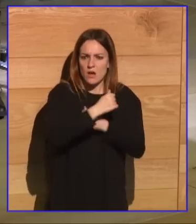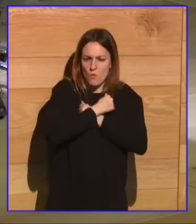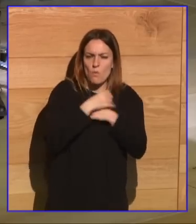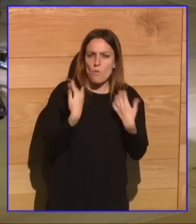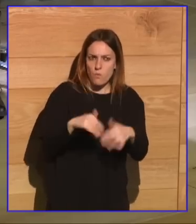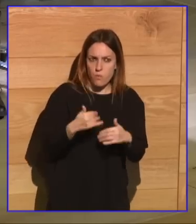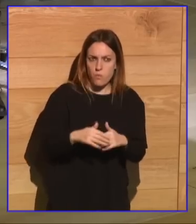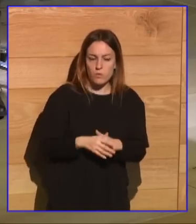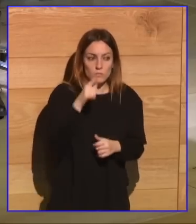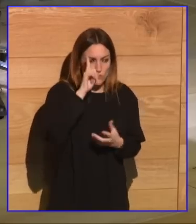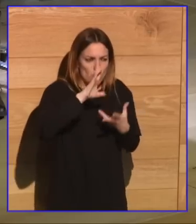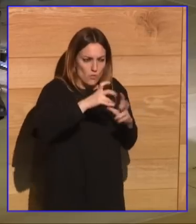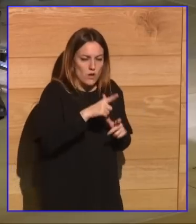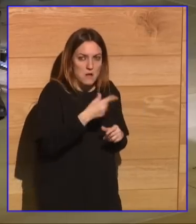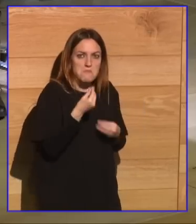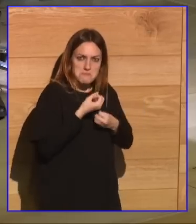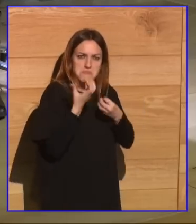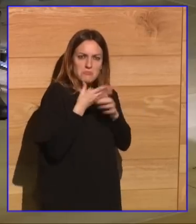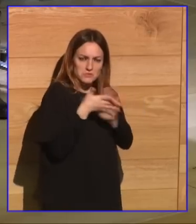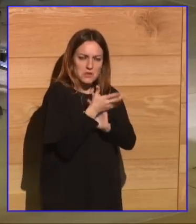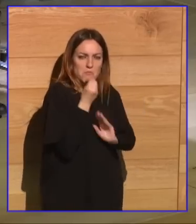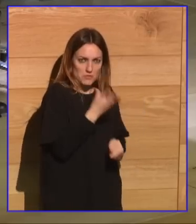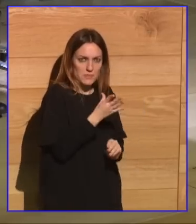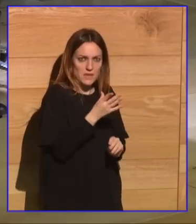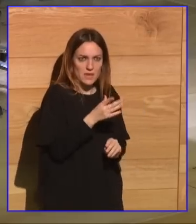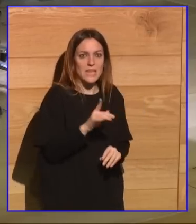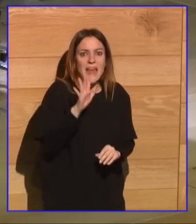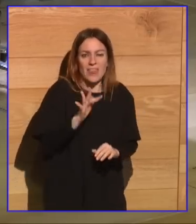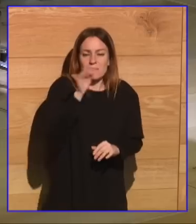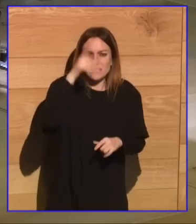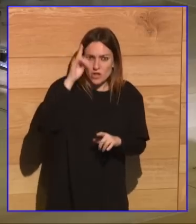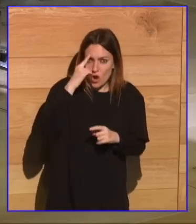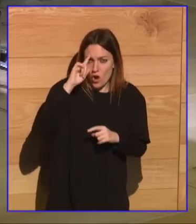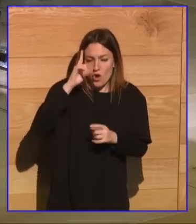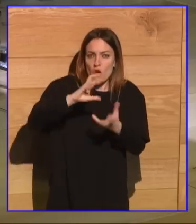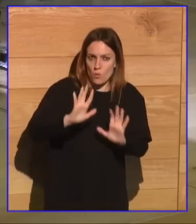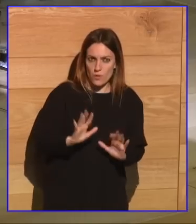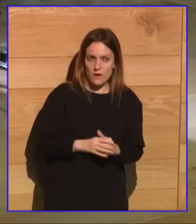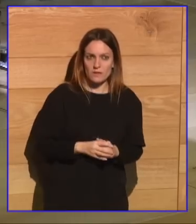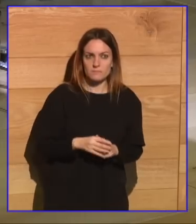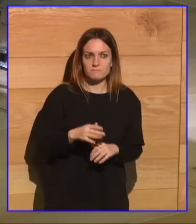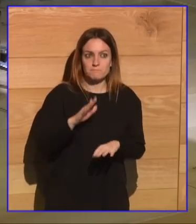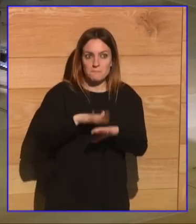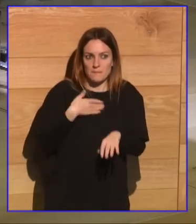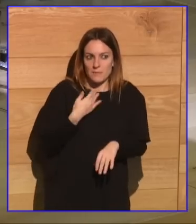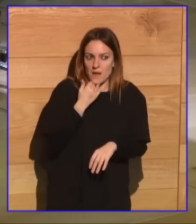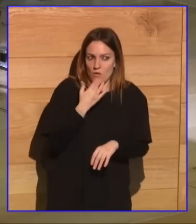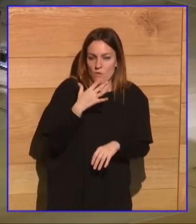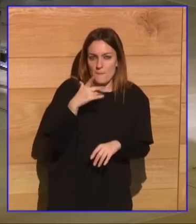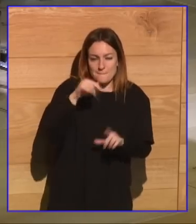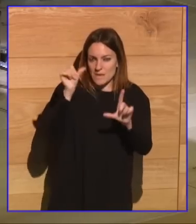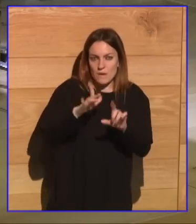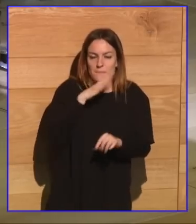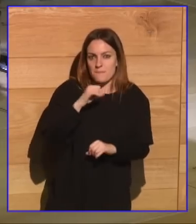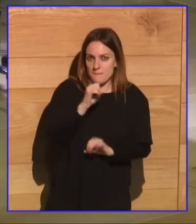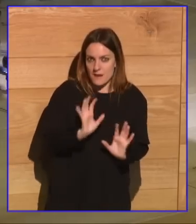bien expresado. ¿Verdad que sí? ¿Te imaginas que lo hubiera hecho a posta? A pesar de la locura, incluso. Sí. Me parece una belleza de película